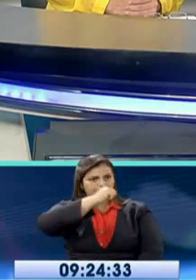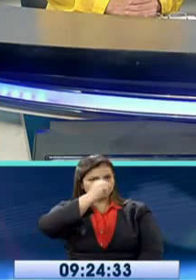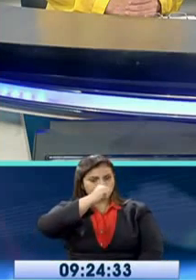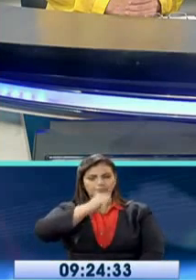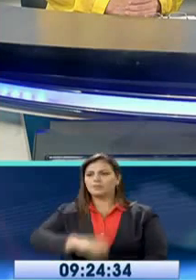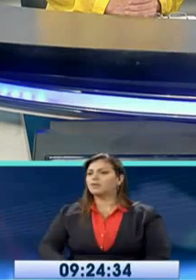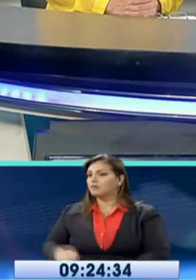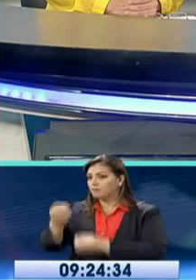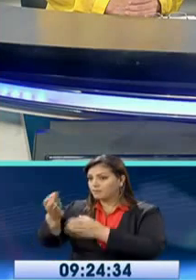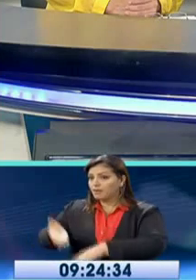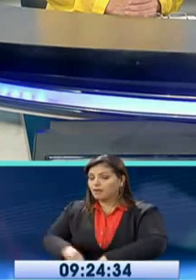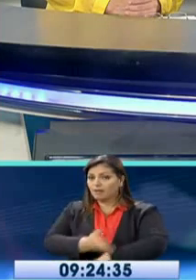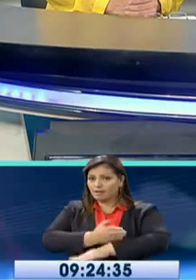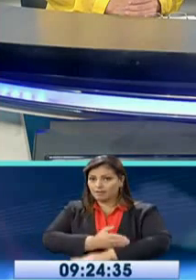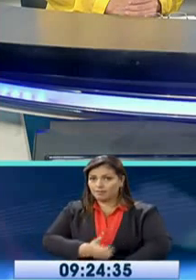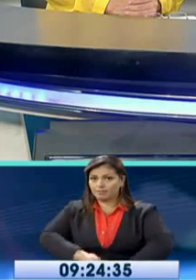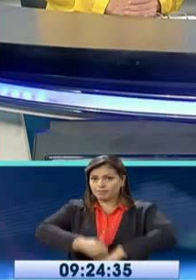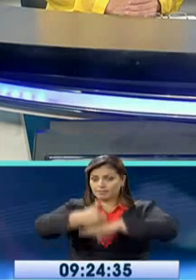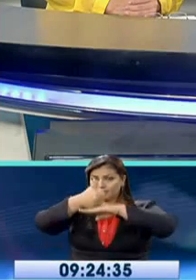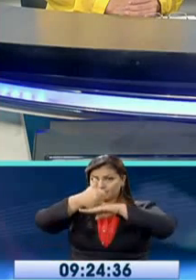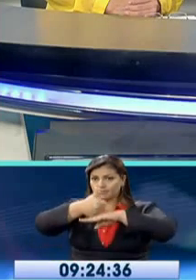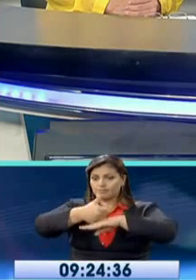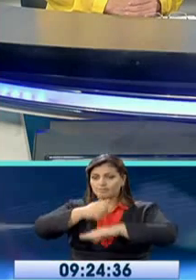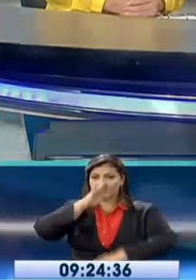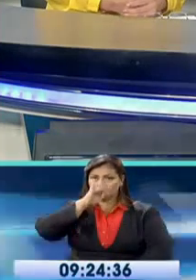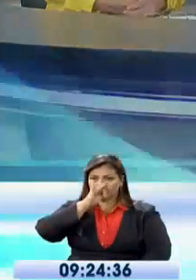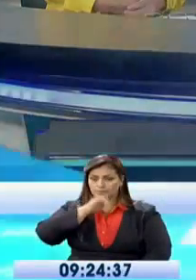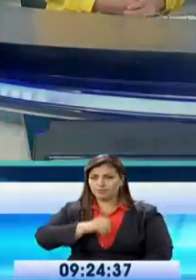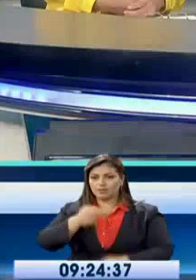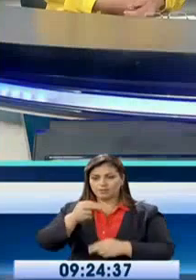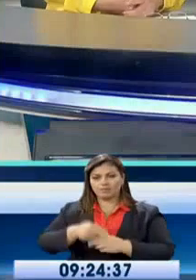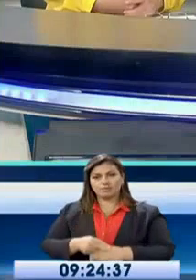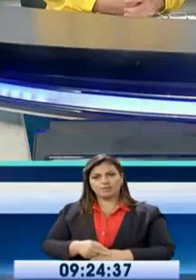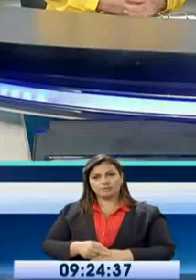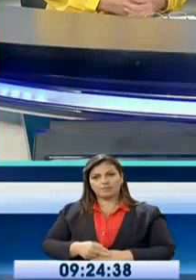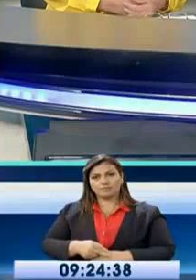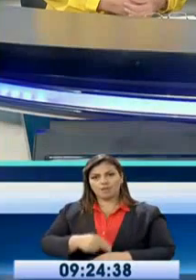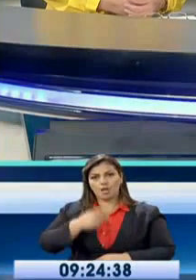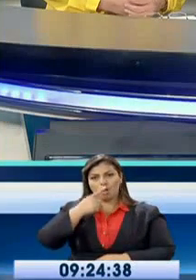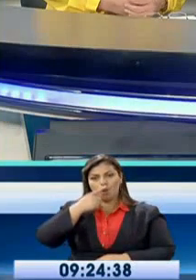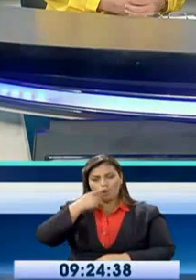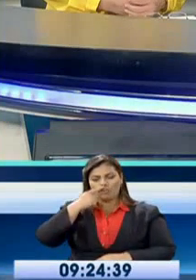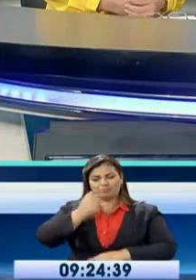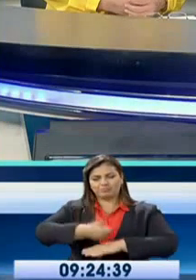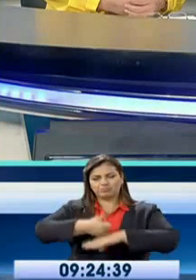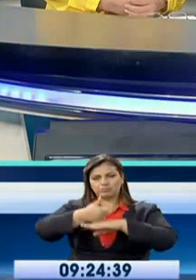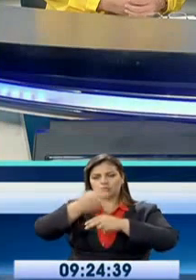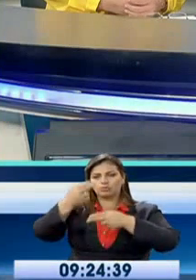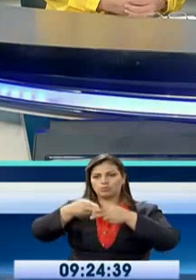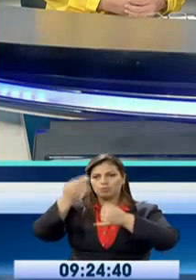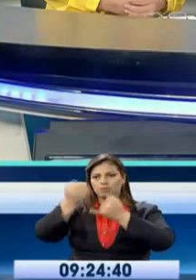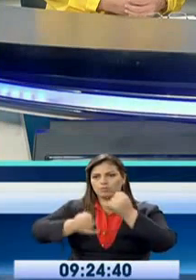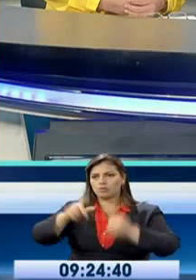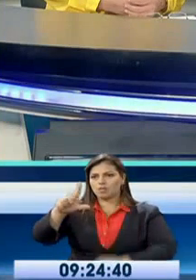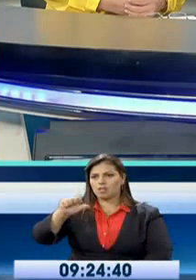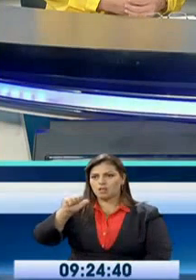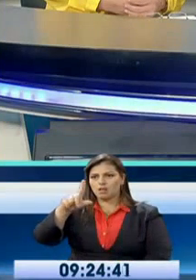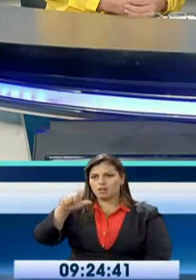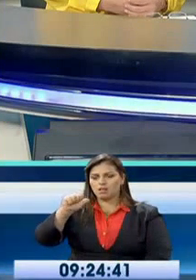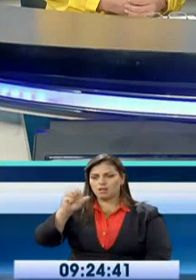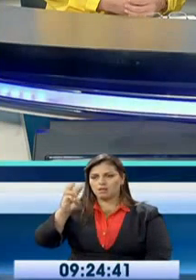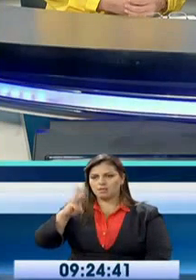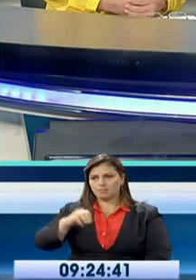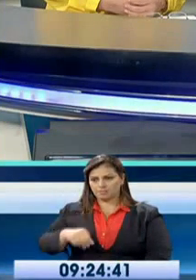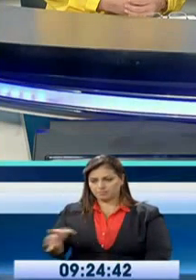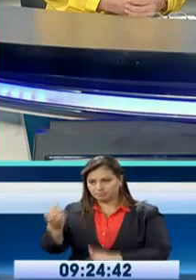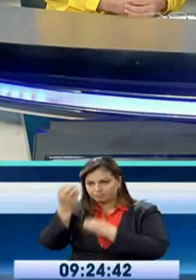presentó la CTE, el coronel Alama, a la ATM, y seguramente lo van a poner en vigencia pronto, del contrarreflujo que se llama, que